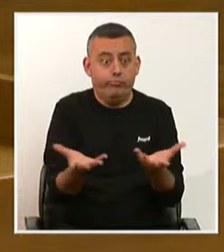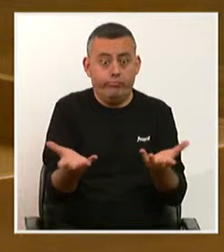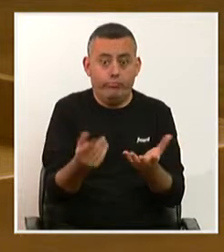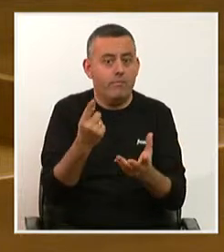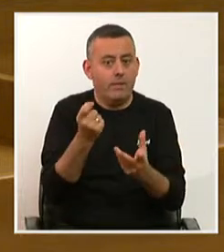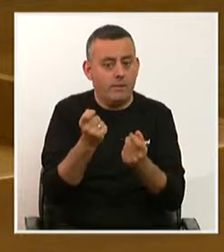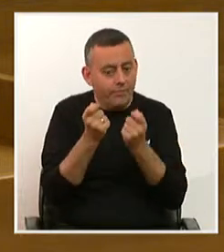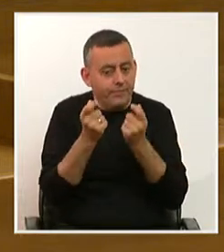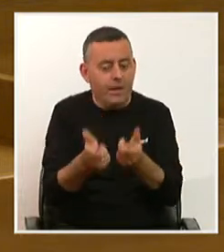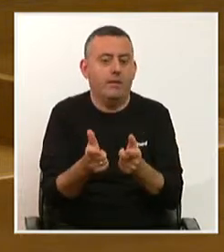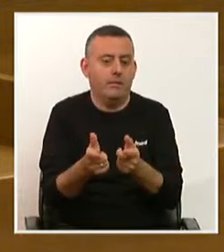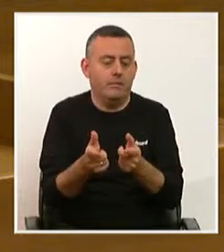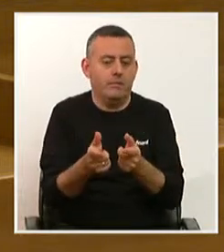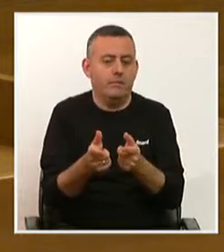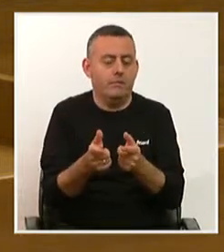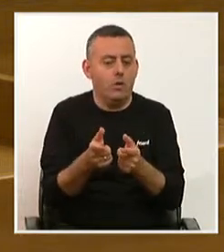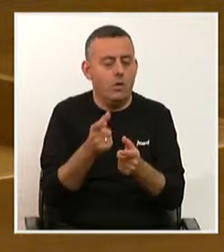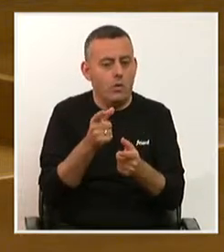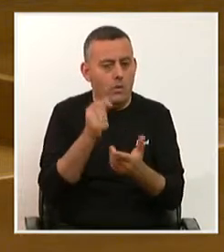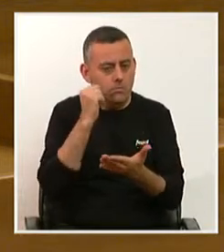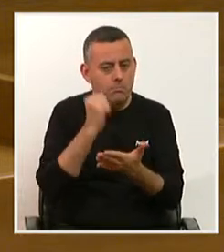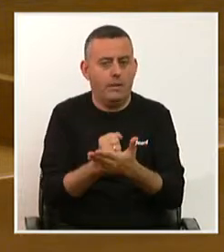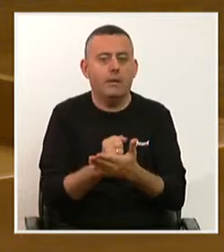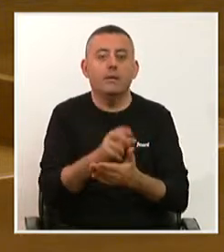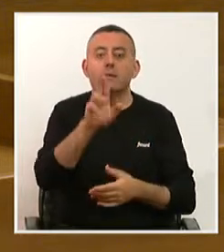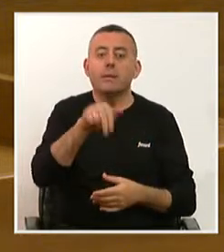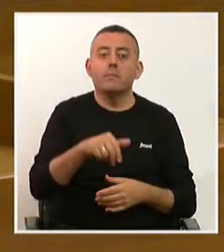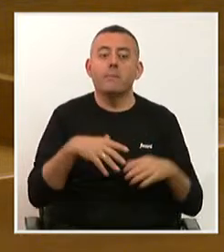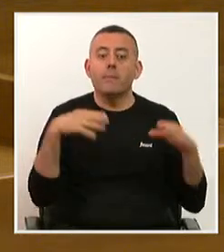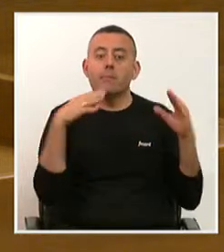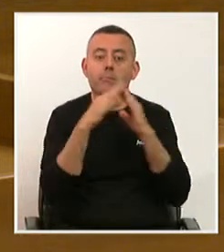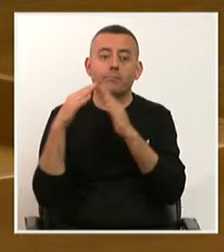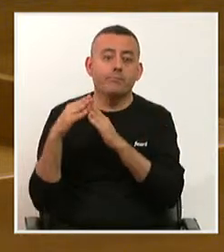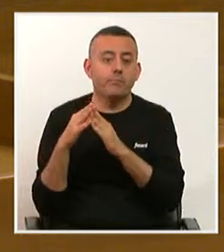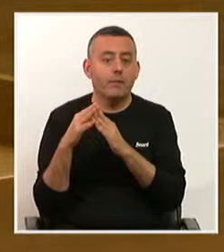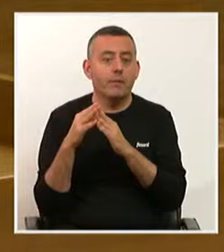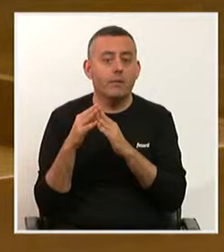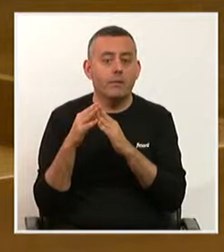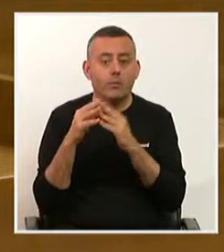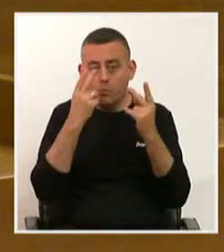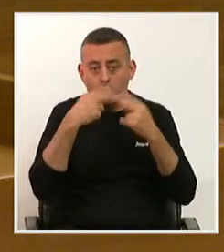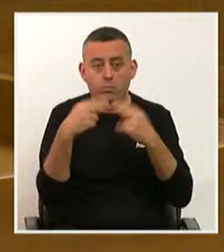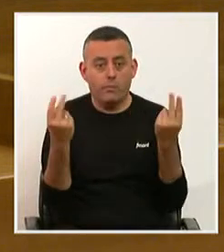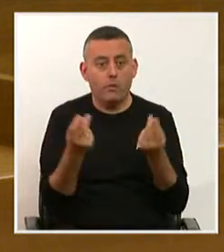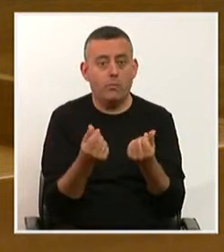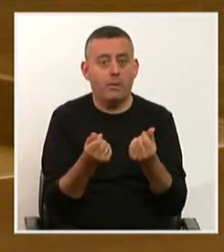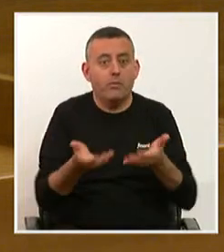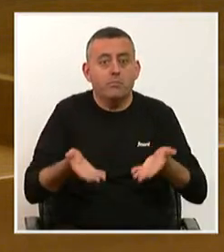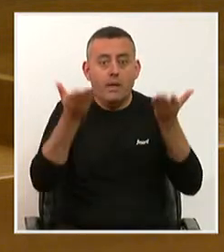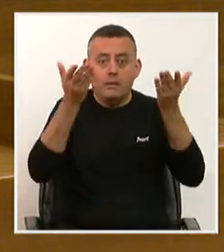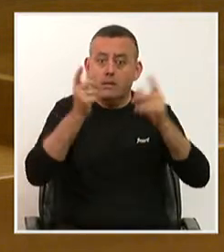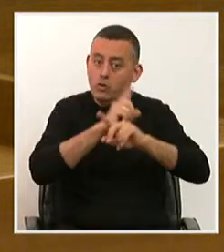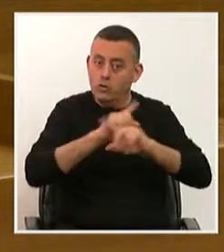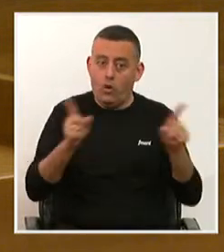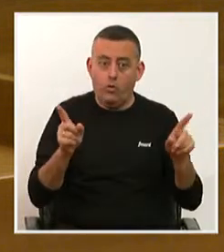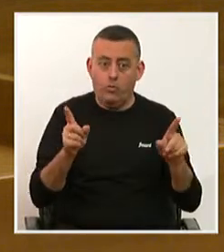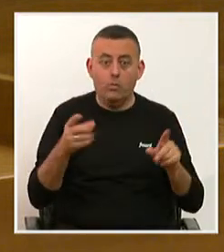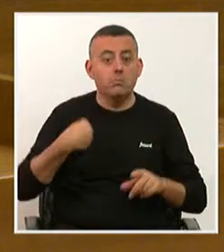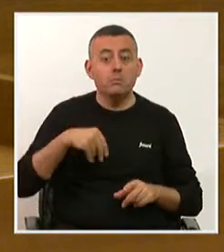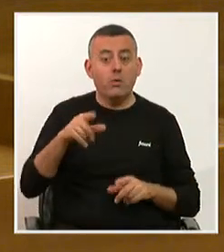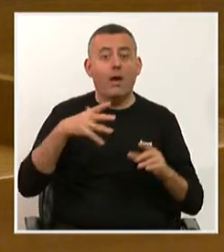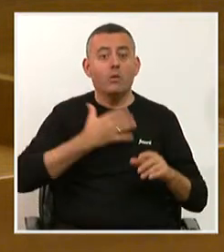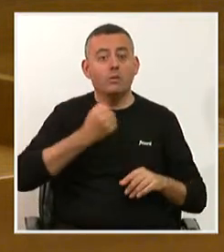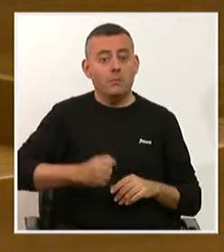en que noen preus del par públic dees ya desunt de valencia únic argument